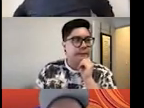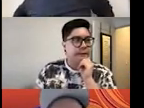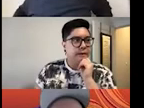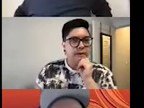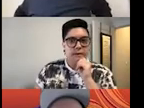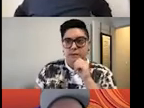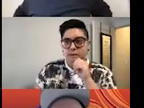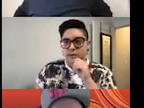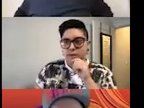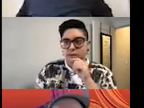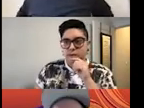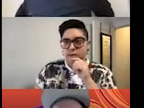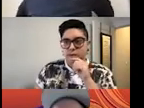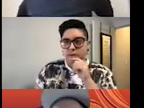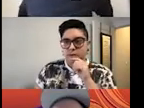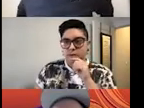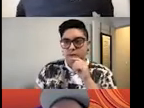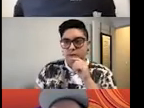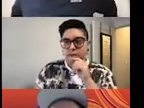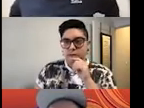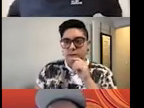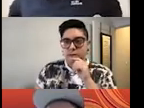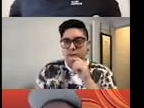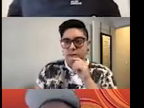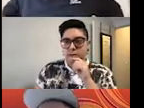marina necesita estar